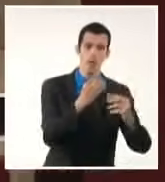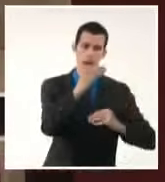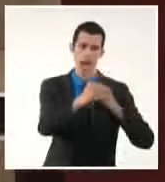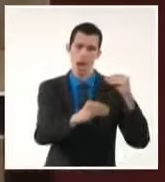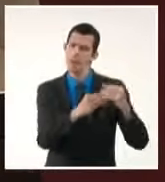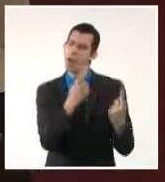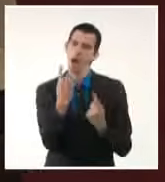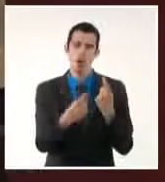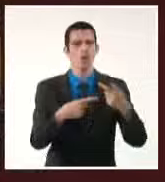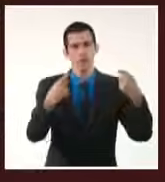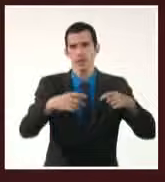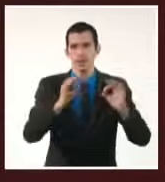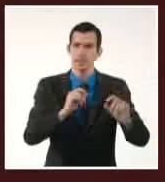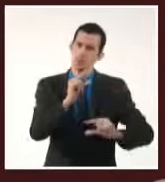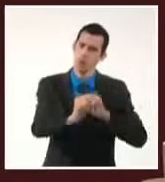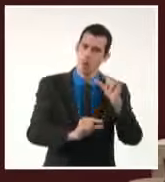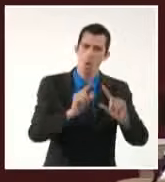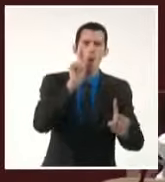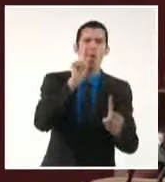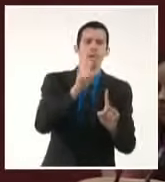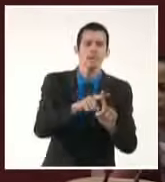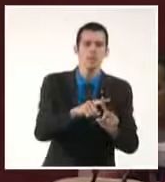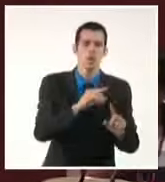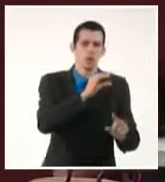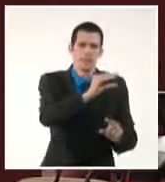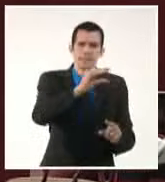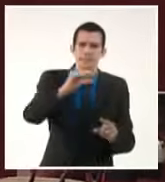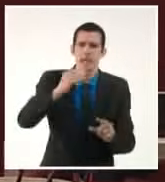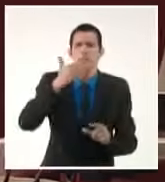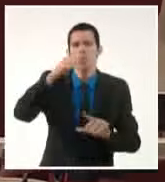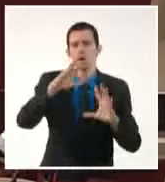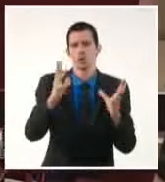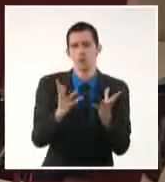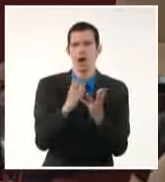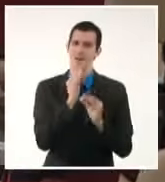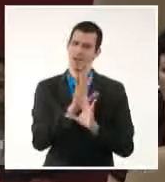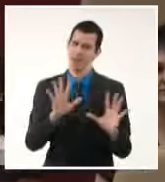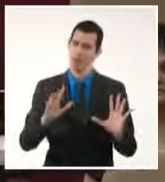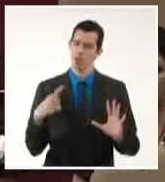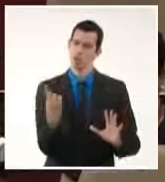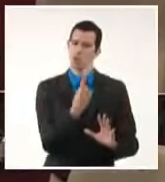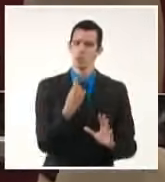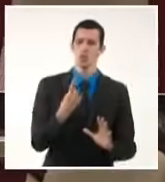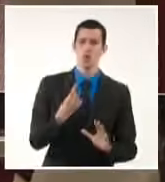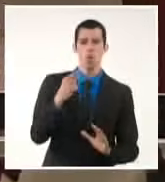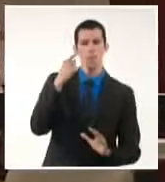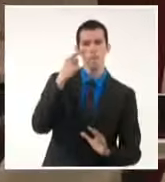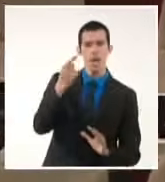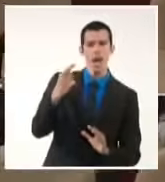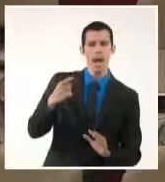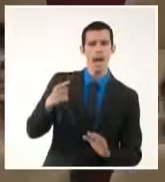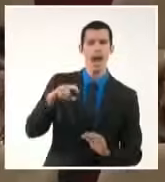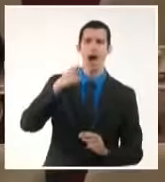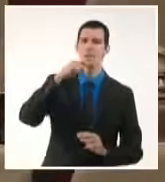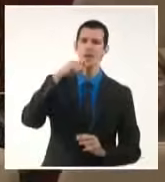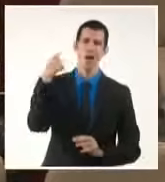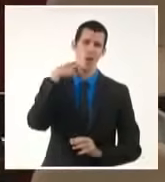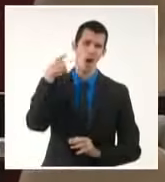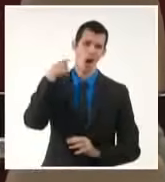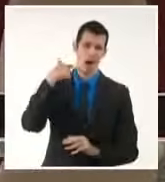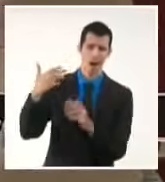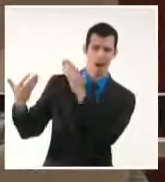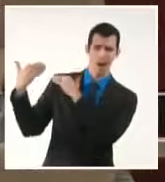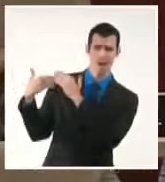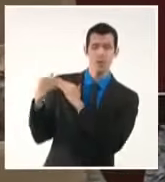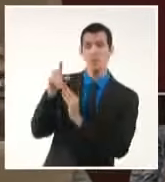claridad, aunque no alcanzan a cumplir con la meta que se trazó el imperialismo desde el triunfo de la revolución. Junto a las